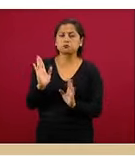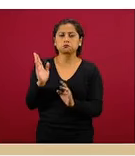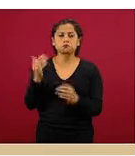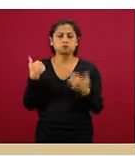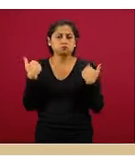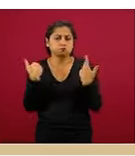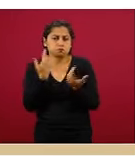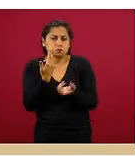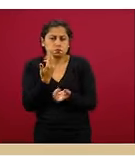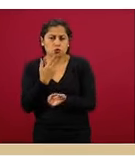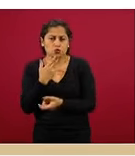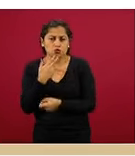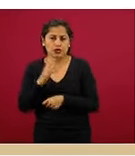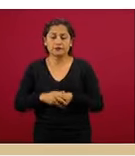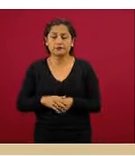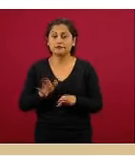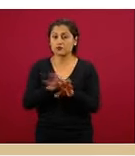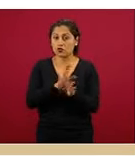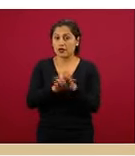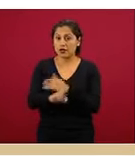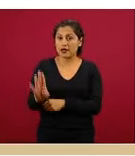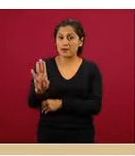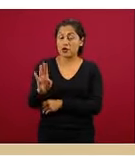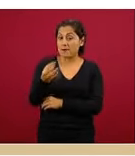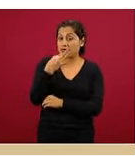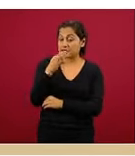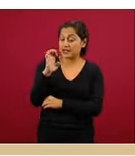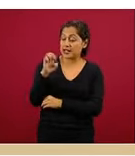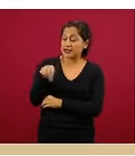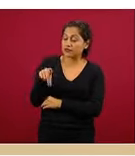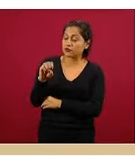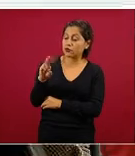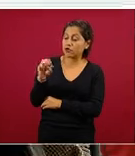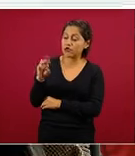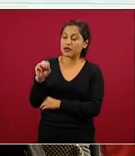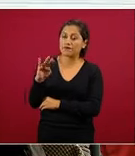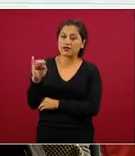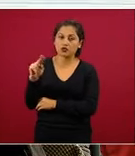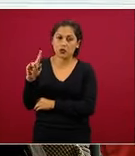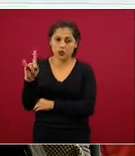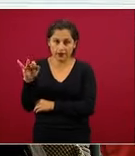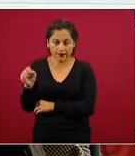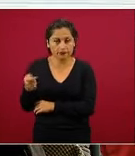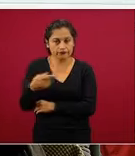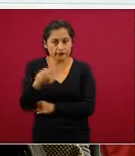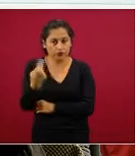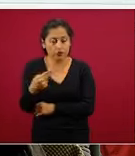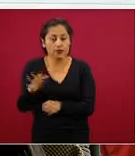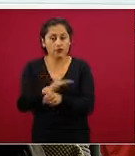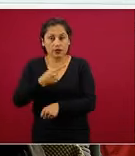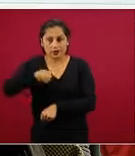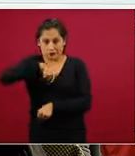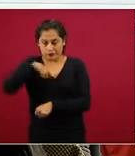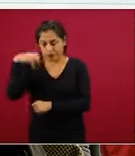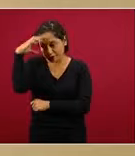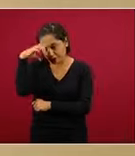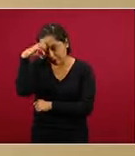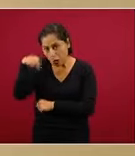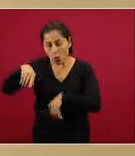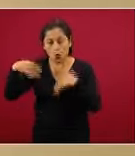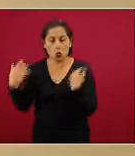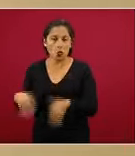muy importante llamarle medicina endocannabinoide, porque a los científicos la fascinación que nos ha causado esta planta durante